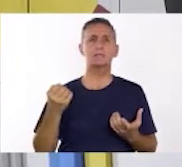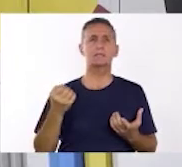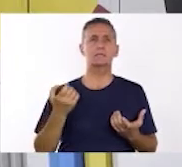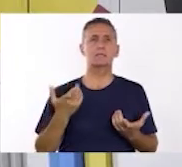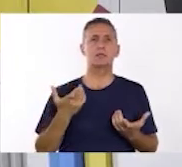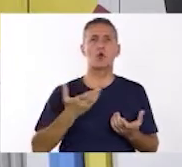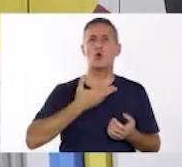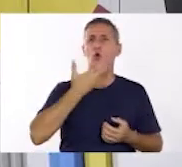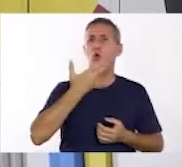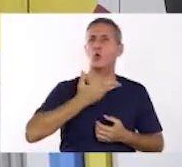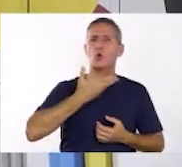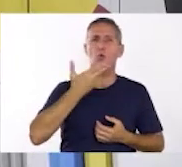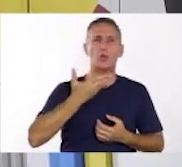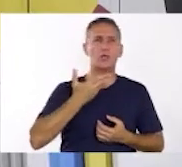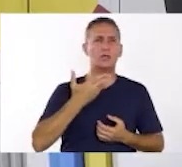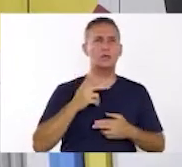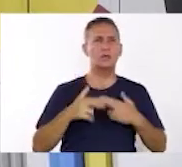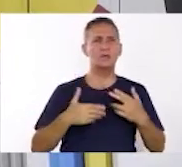anécdotas, evocar,